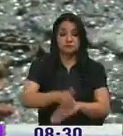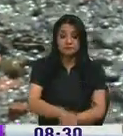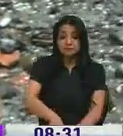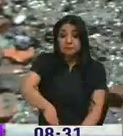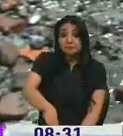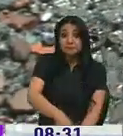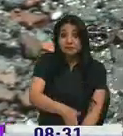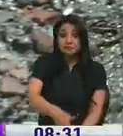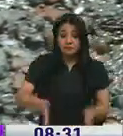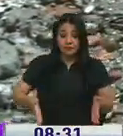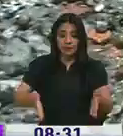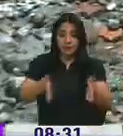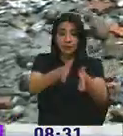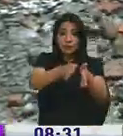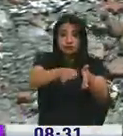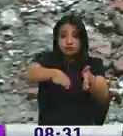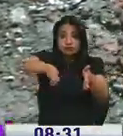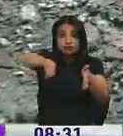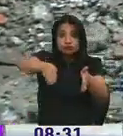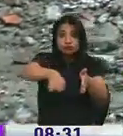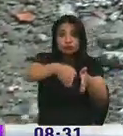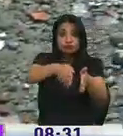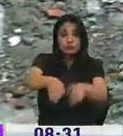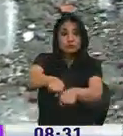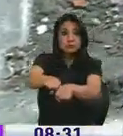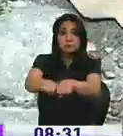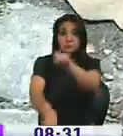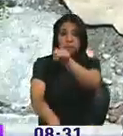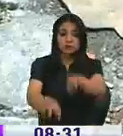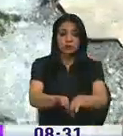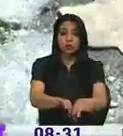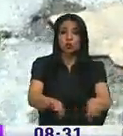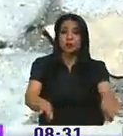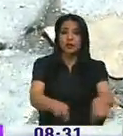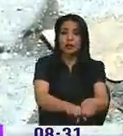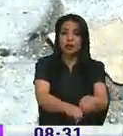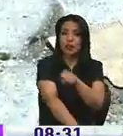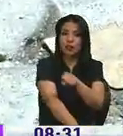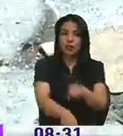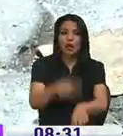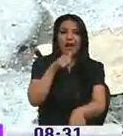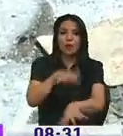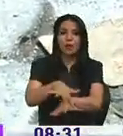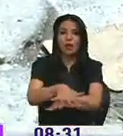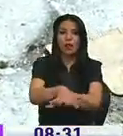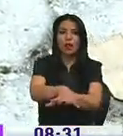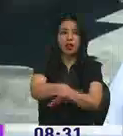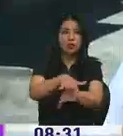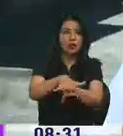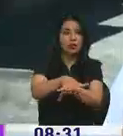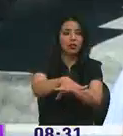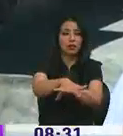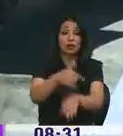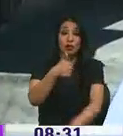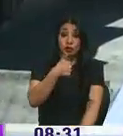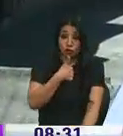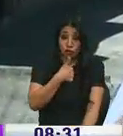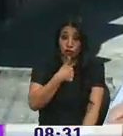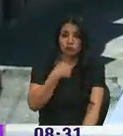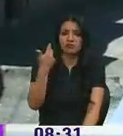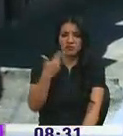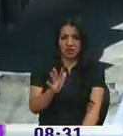adoquinado aparentemente está provocando roturas en las tuberías y por fugas constantes de agua yo incluso pasé